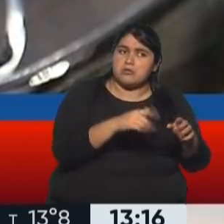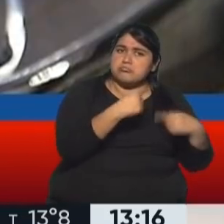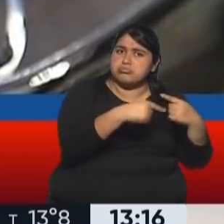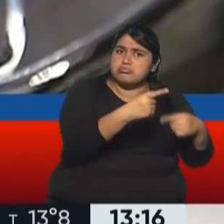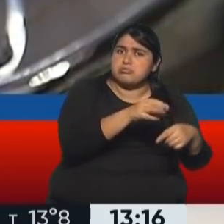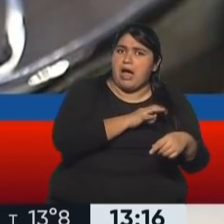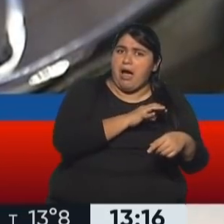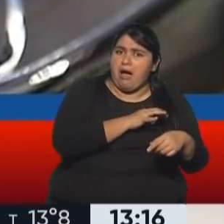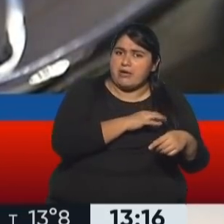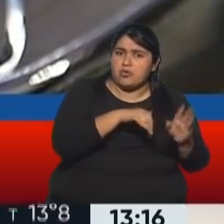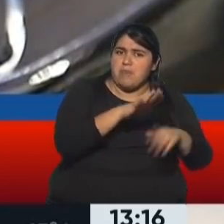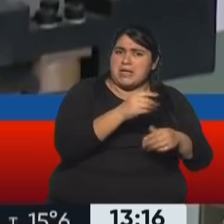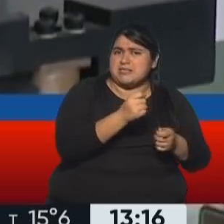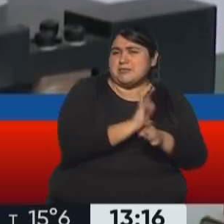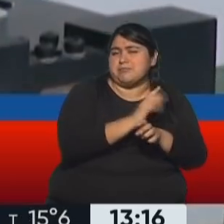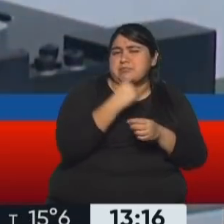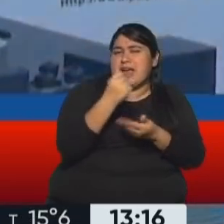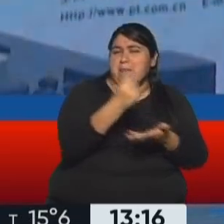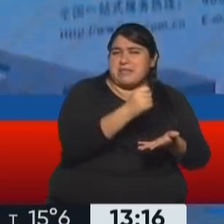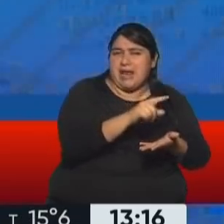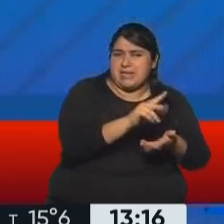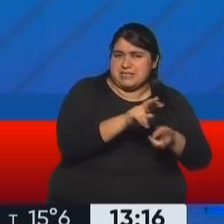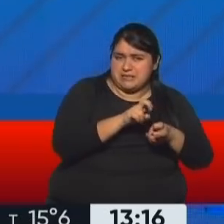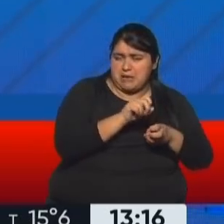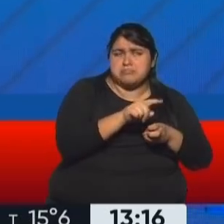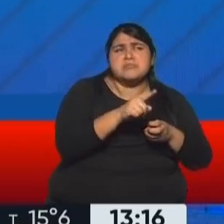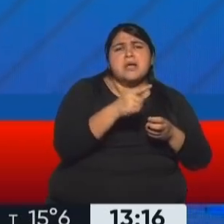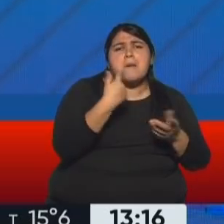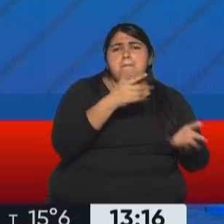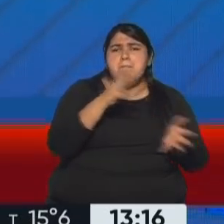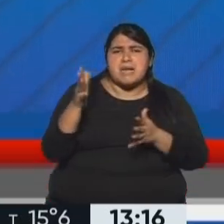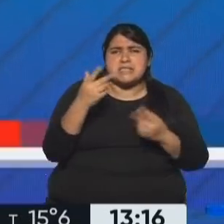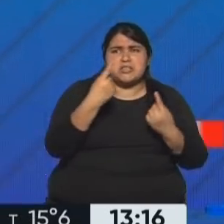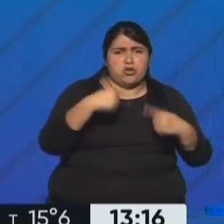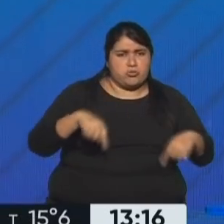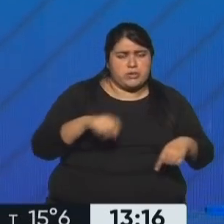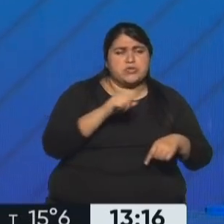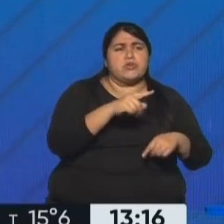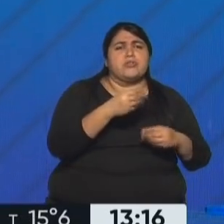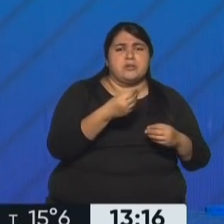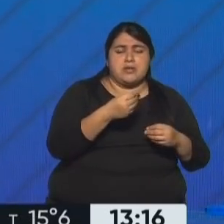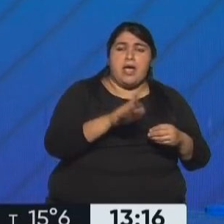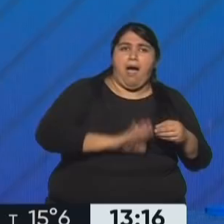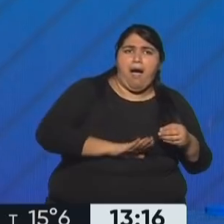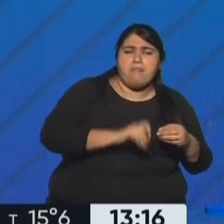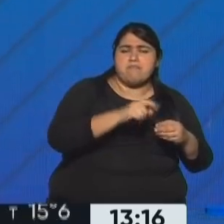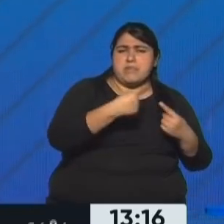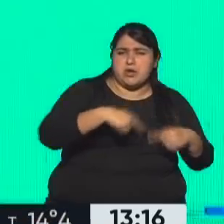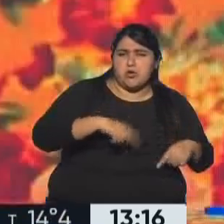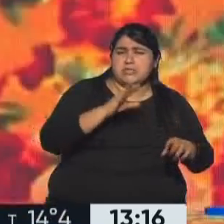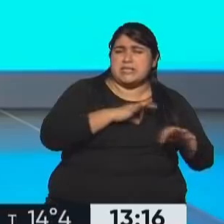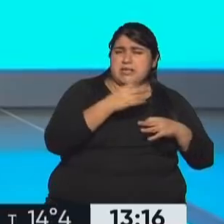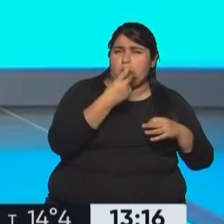hacia un régimen mucho más capitalista. Ahí va, porque digo, atravesaron cosas muy parecidas, atravesaron hambrunas durante una parte del siglo